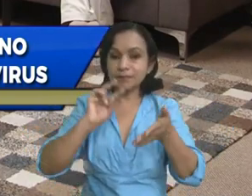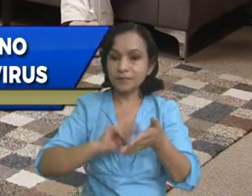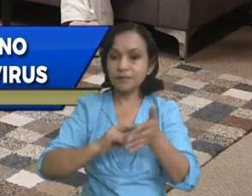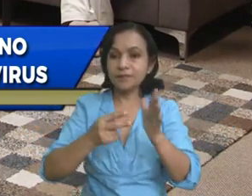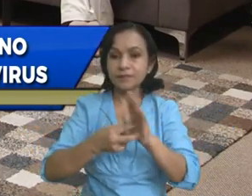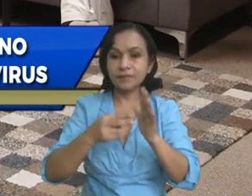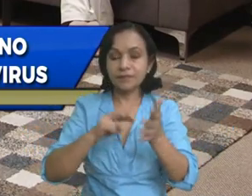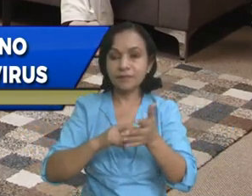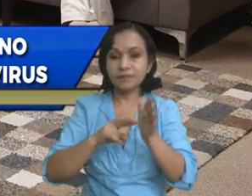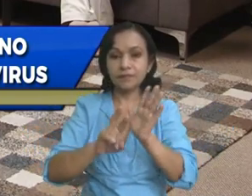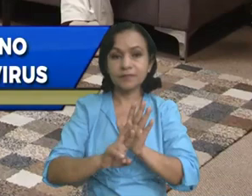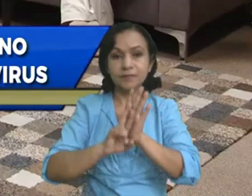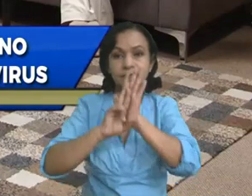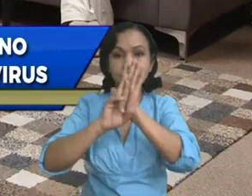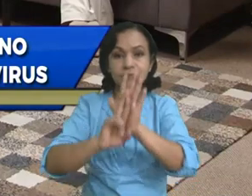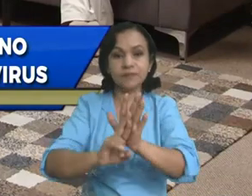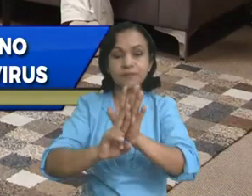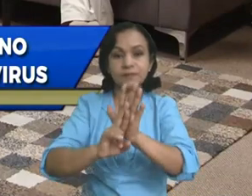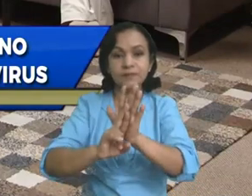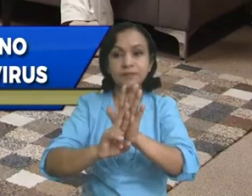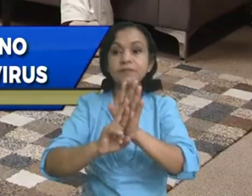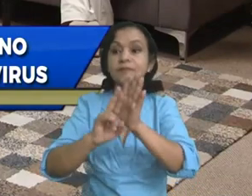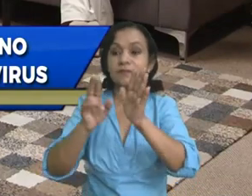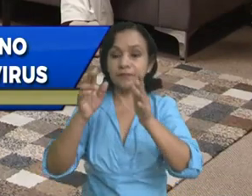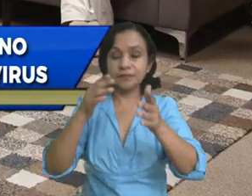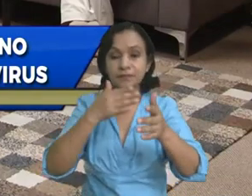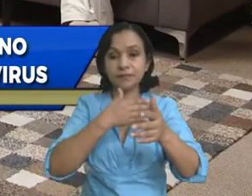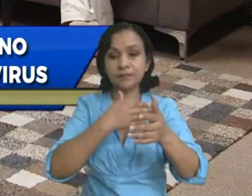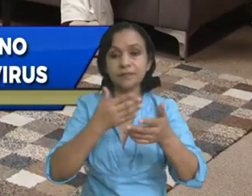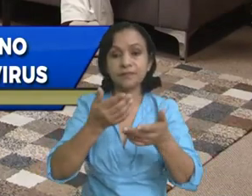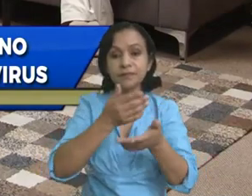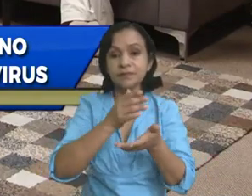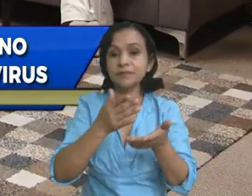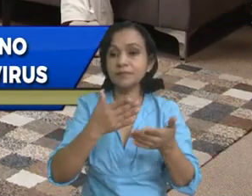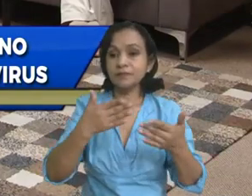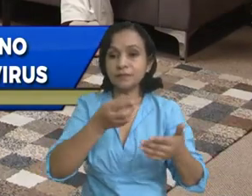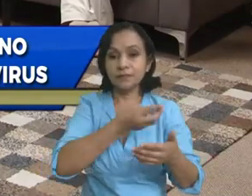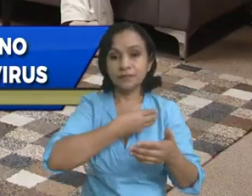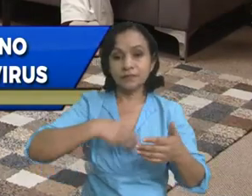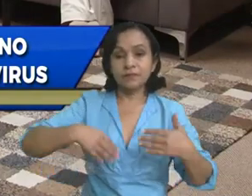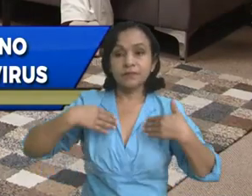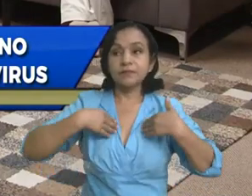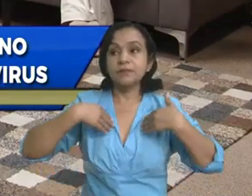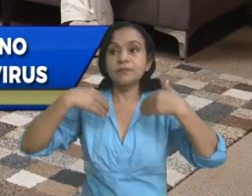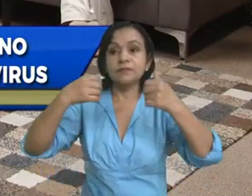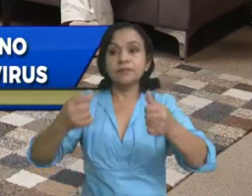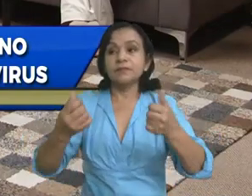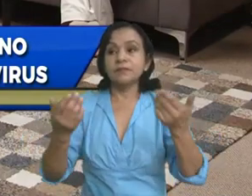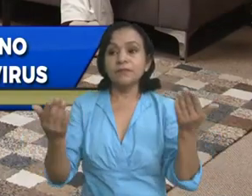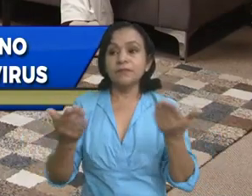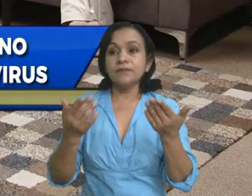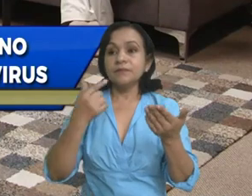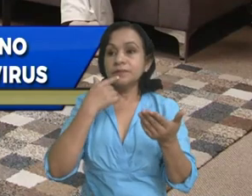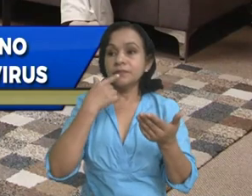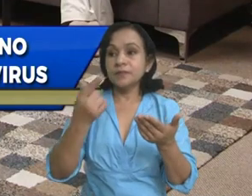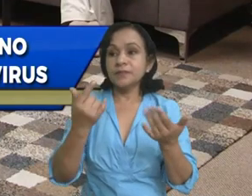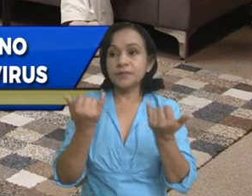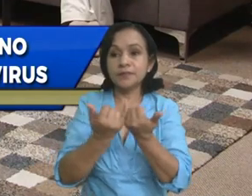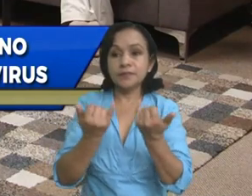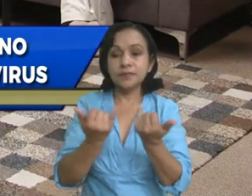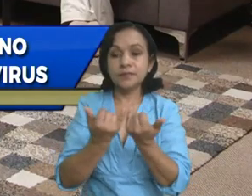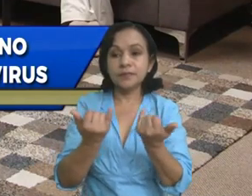esa respuesta oportuna de nuestro sistema de salud en el trabajo de prevención y contención. Bueno, a partir de la llegada nuestra